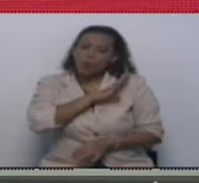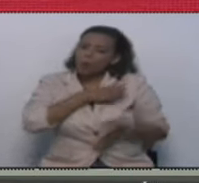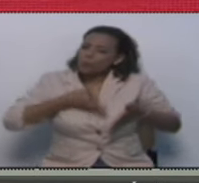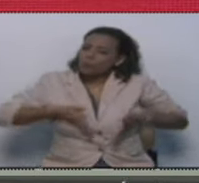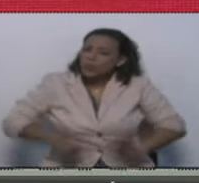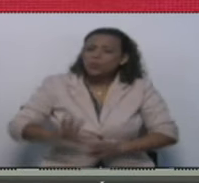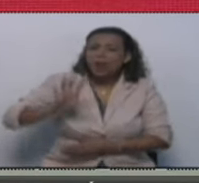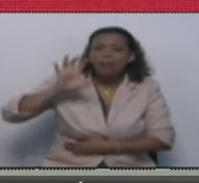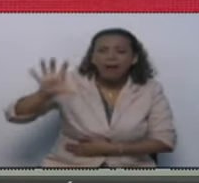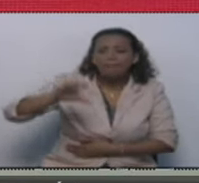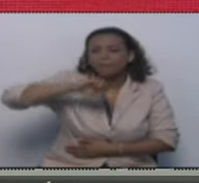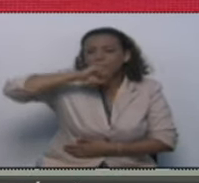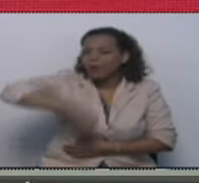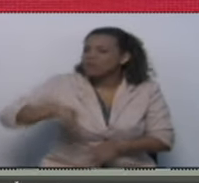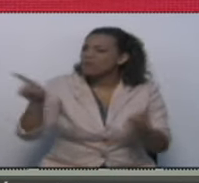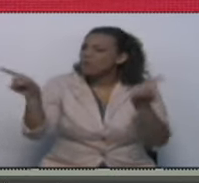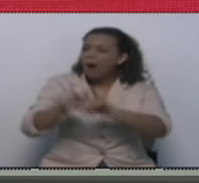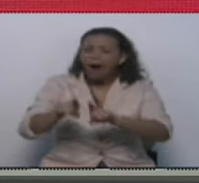patria madre.